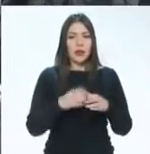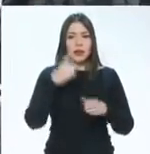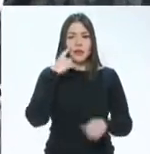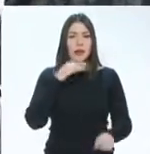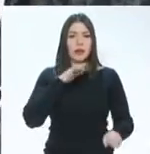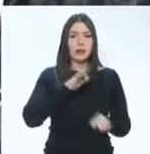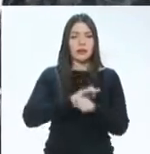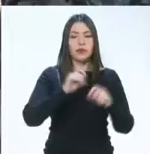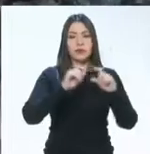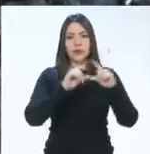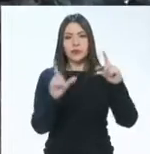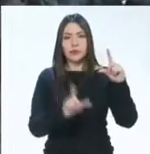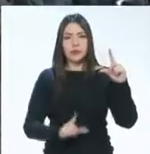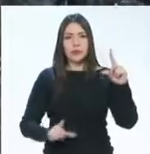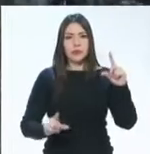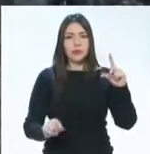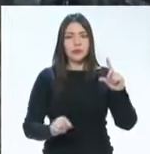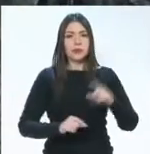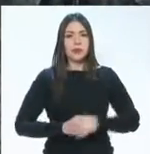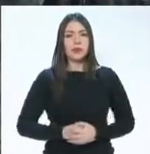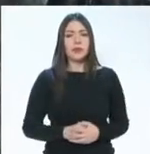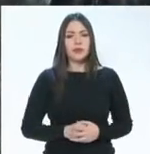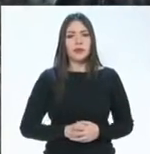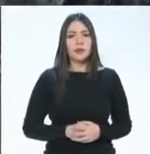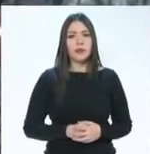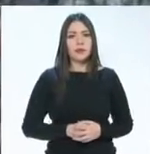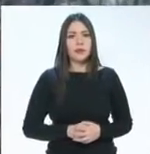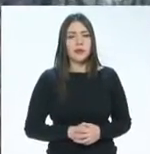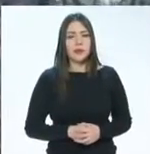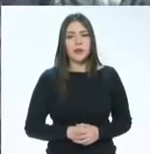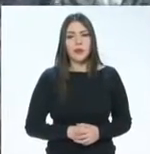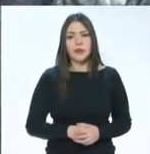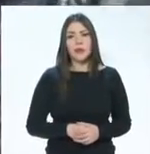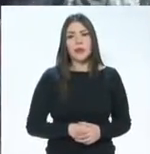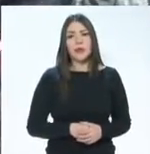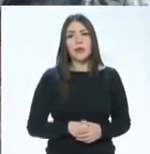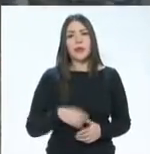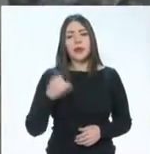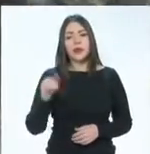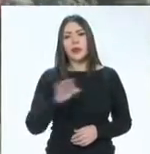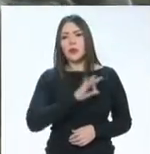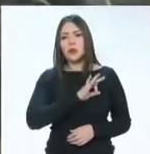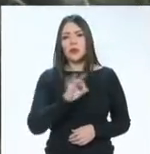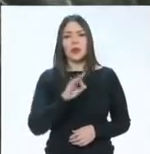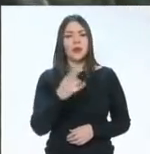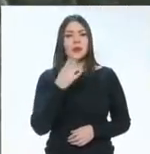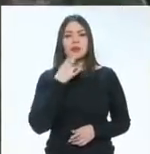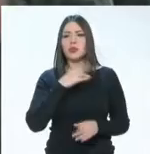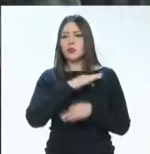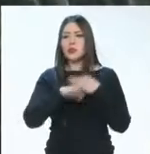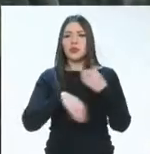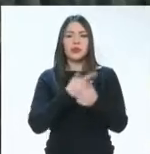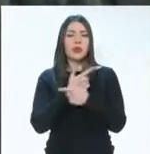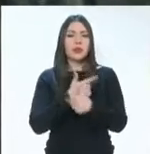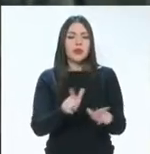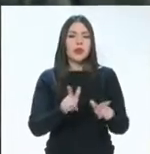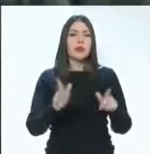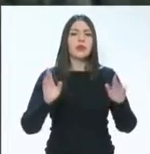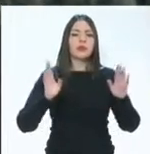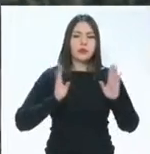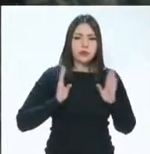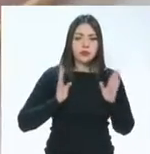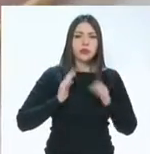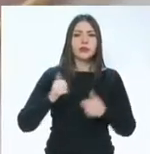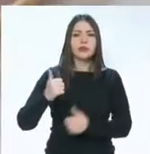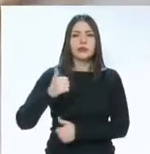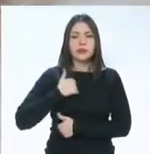seguridad nacional y disponer de la totalidad de la Fuerza Armada, o sea, del Ejército, la Armada,